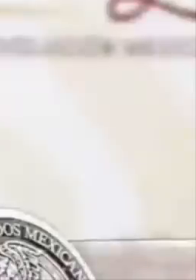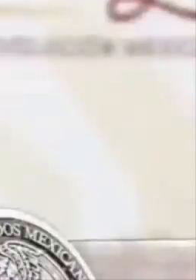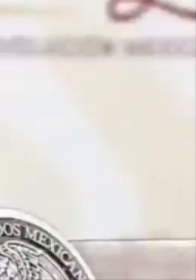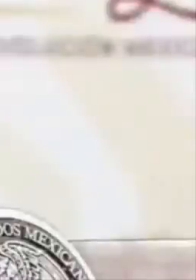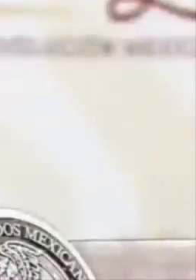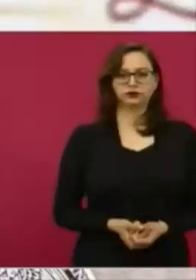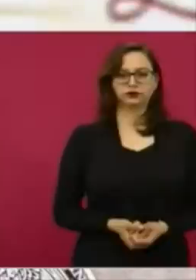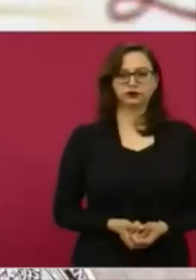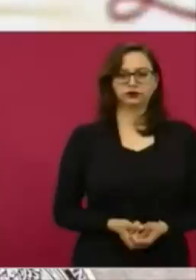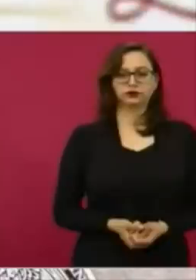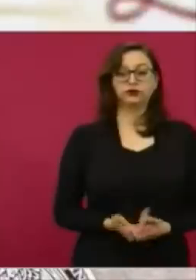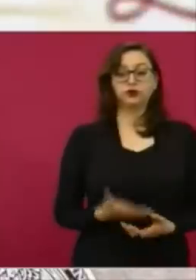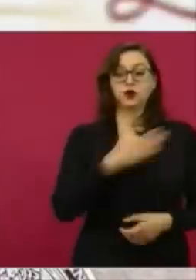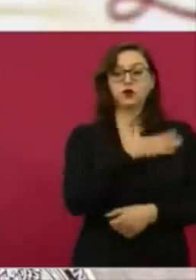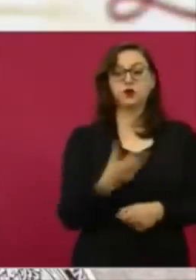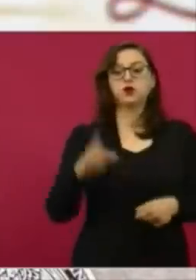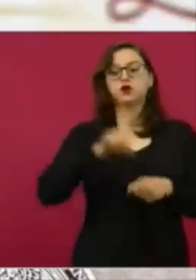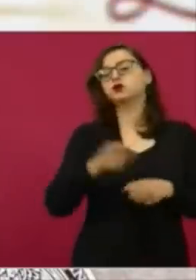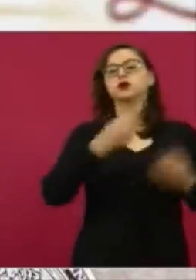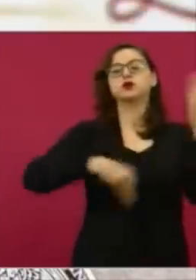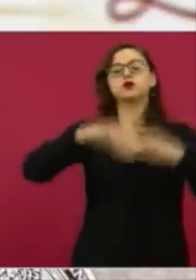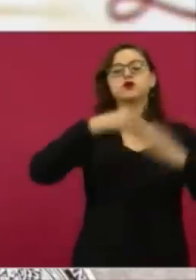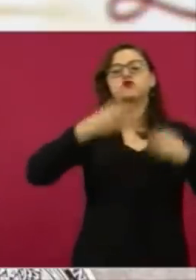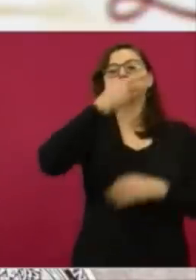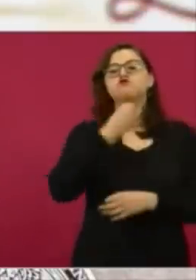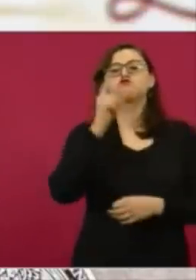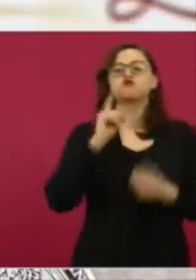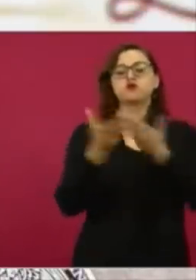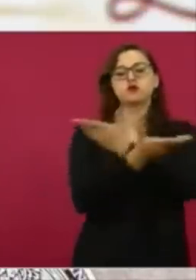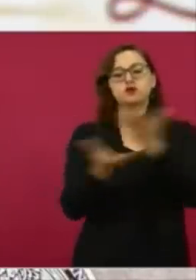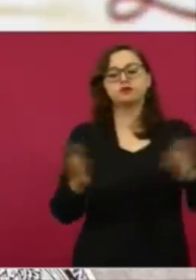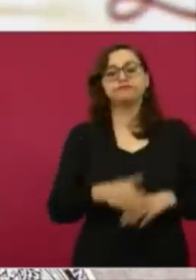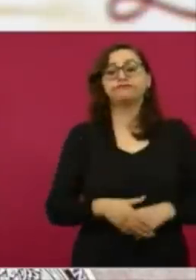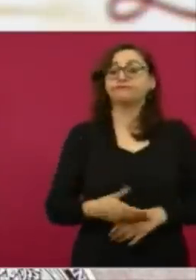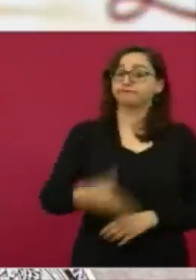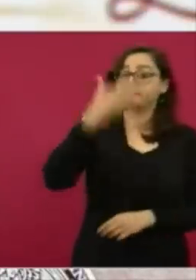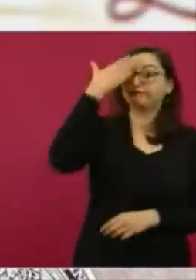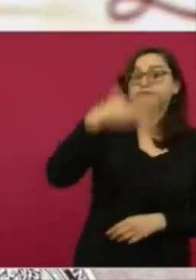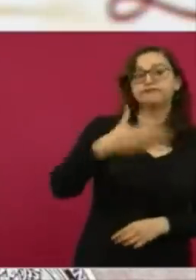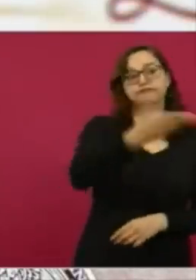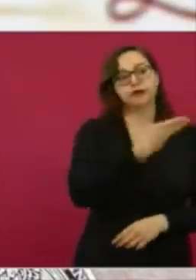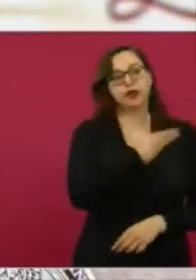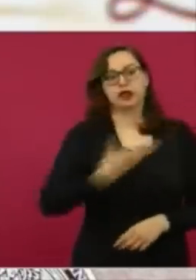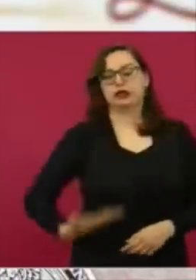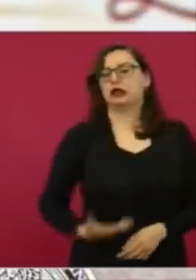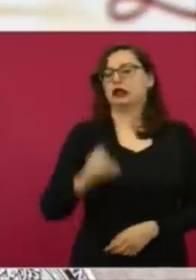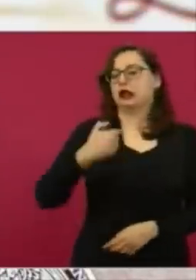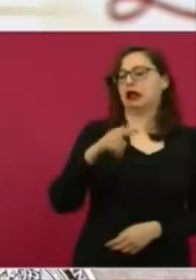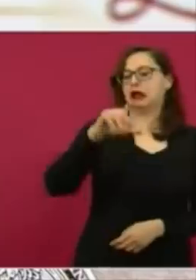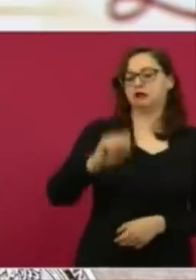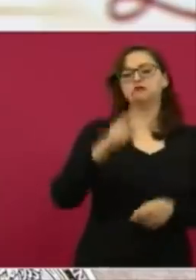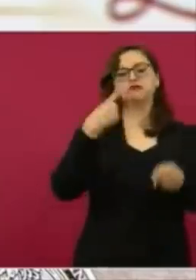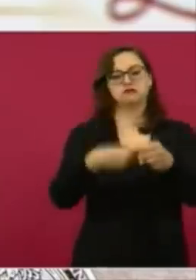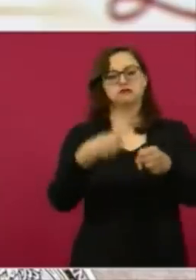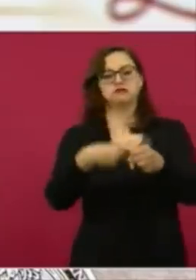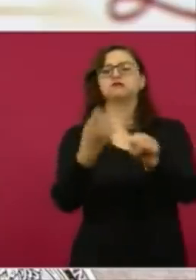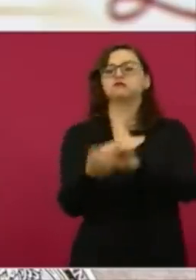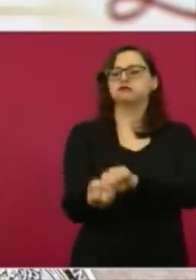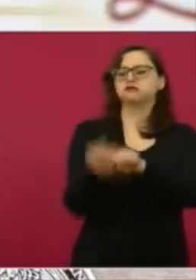sin síntomas graves, son síntomas leves, está guardando el reposo que se